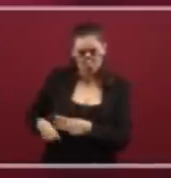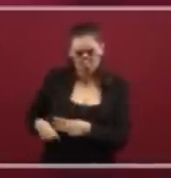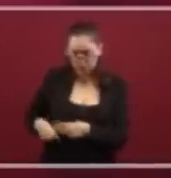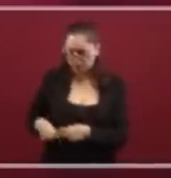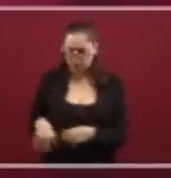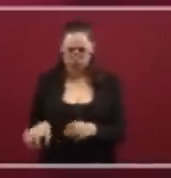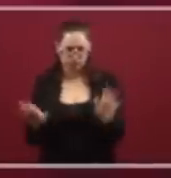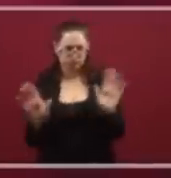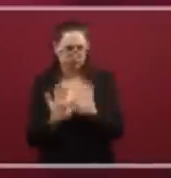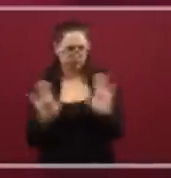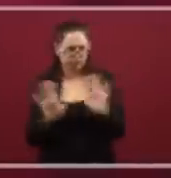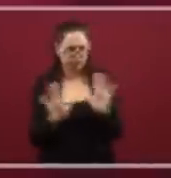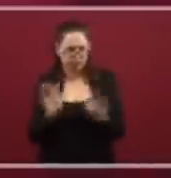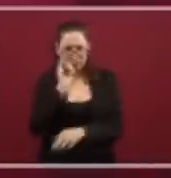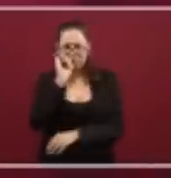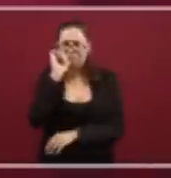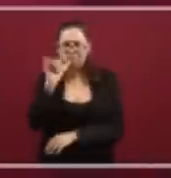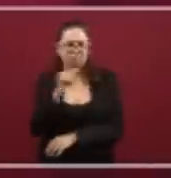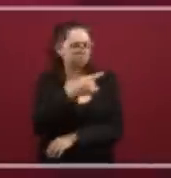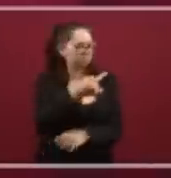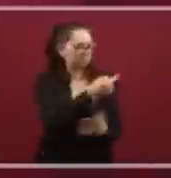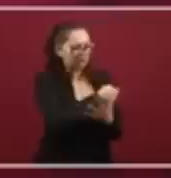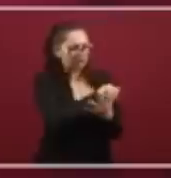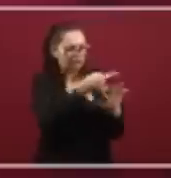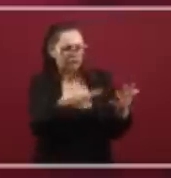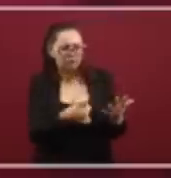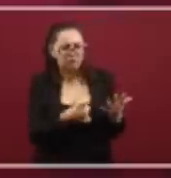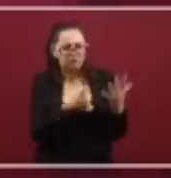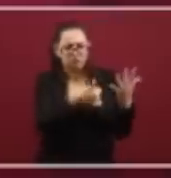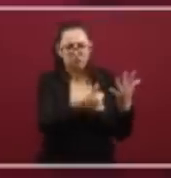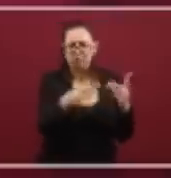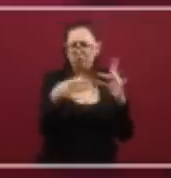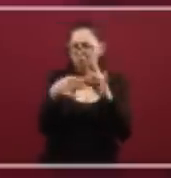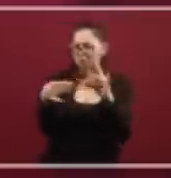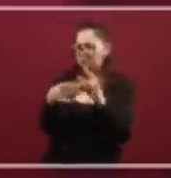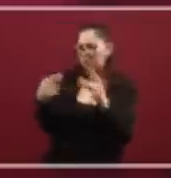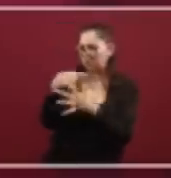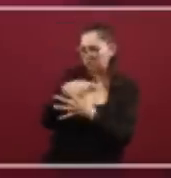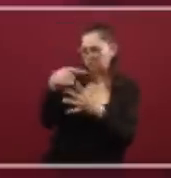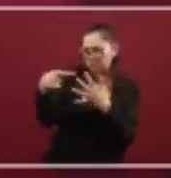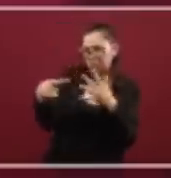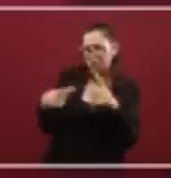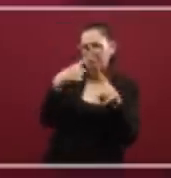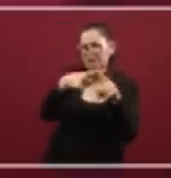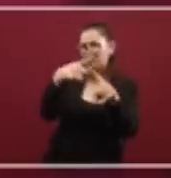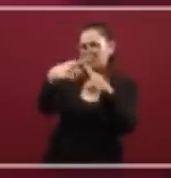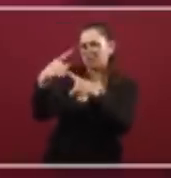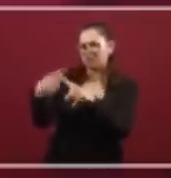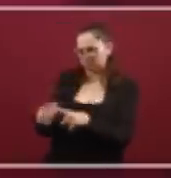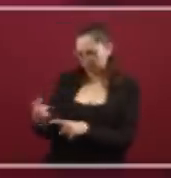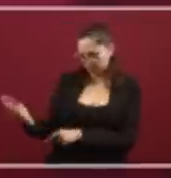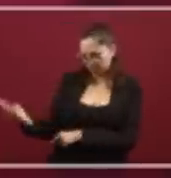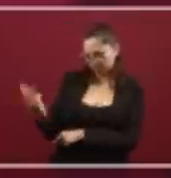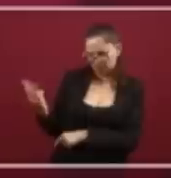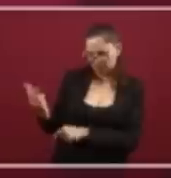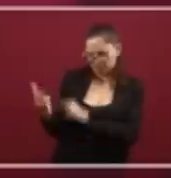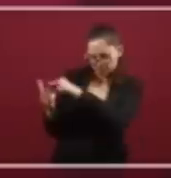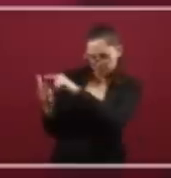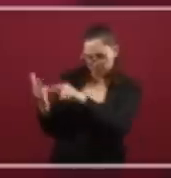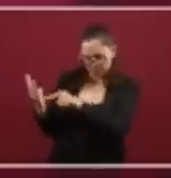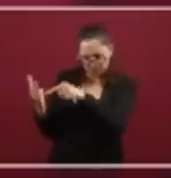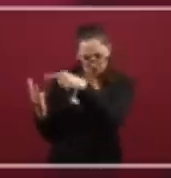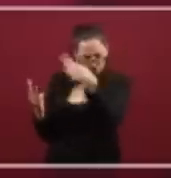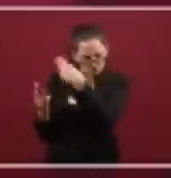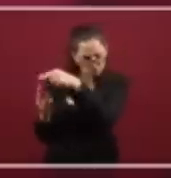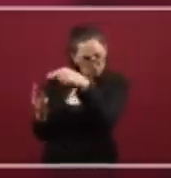y las personas los gestores que hicieron el intento de despojo de estas tierras y por supuesto el proceso jurídico se seguirá no